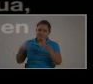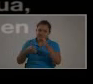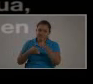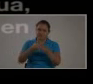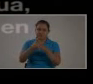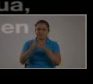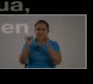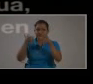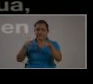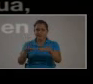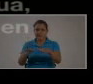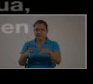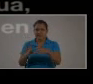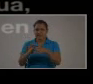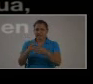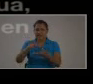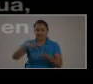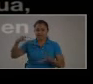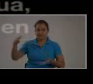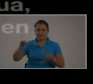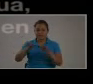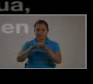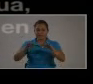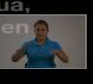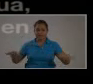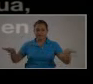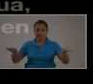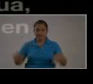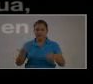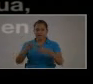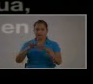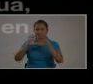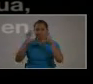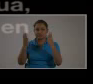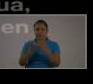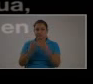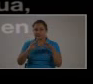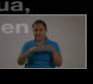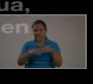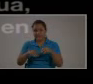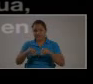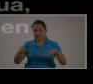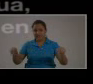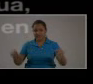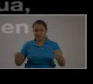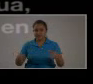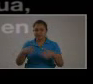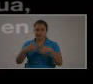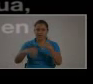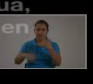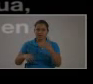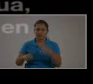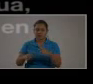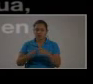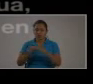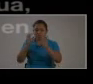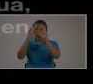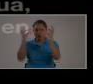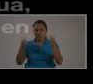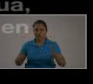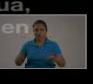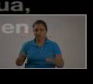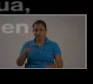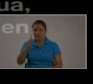naciones se dividieron en sus tierras, cada uno conforme a su lengua, según